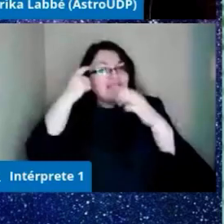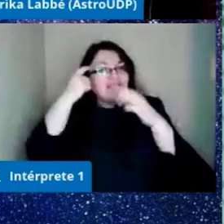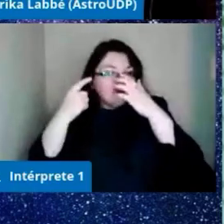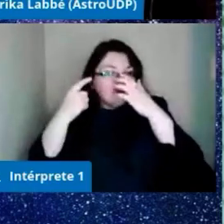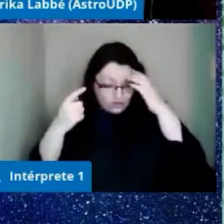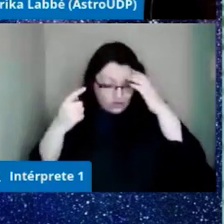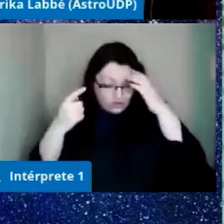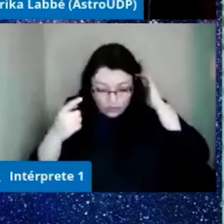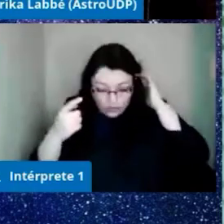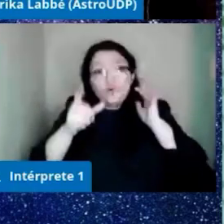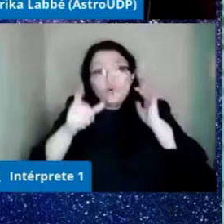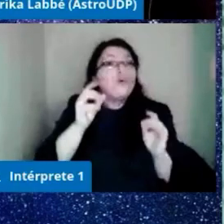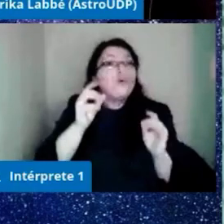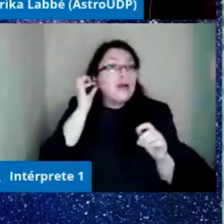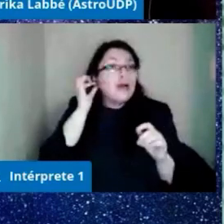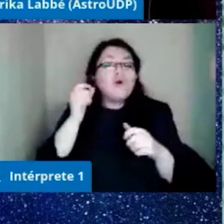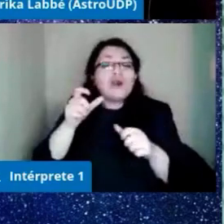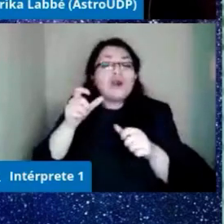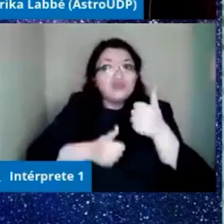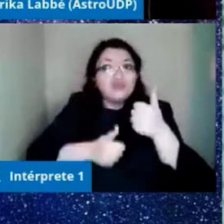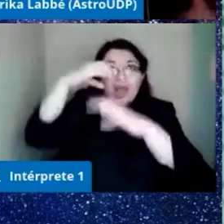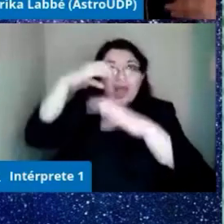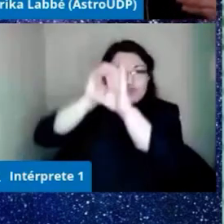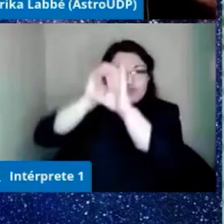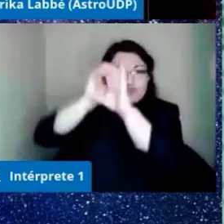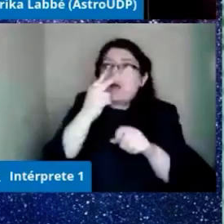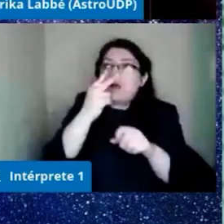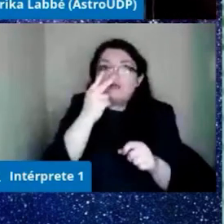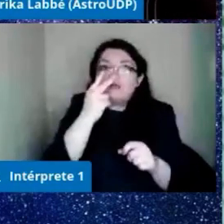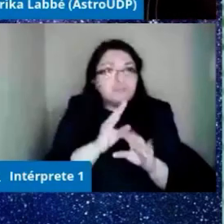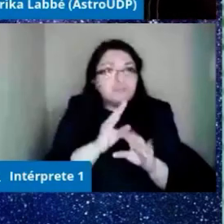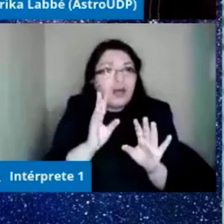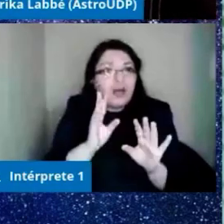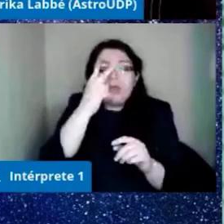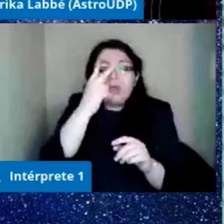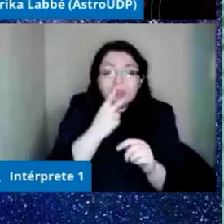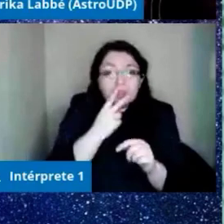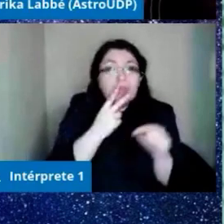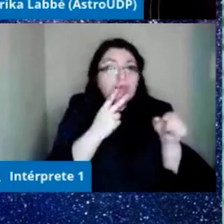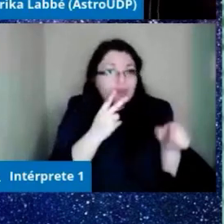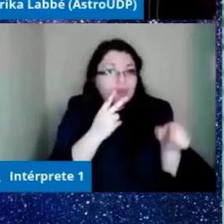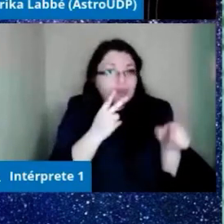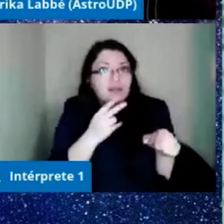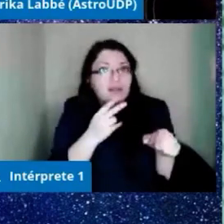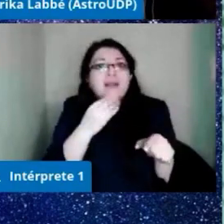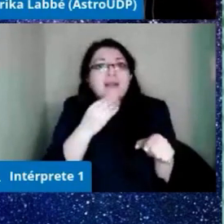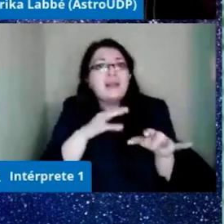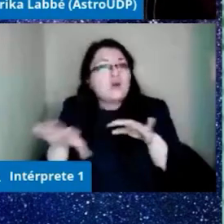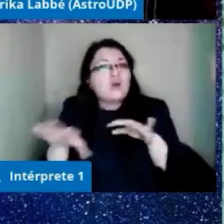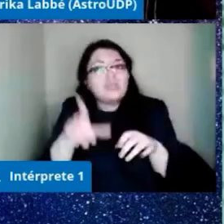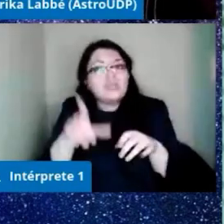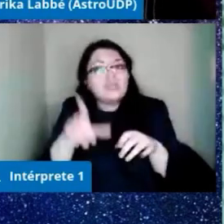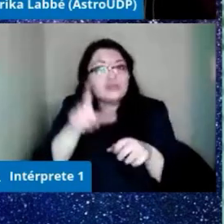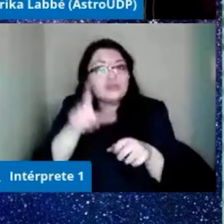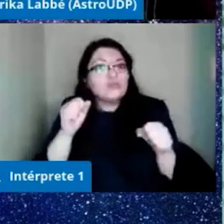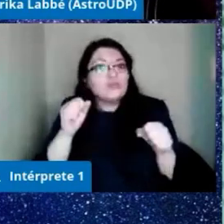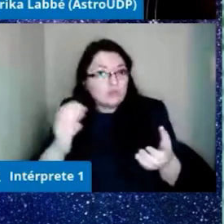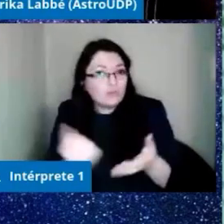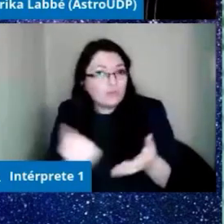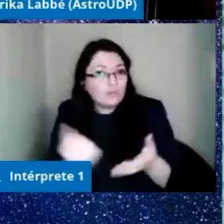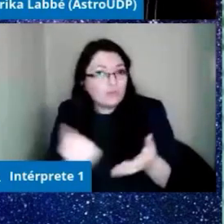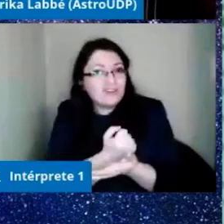ver o en lo que podría lograr alguien si logramos hacer que la forma de hacerlo